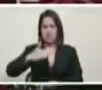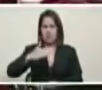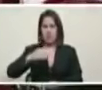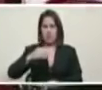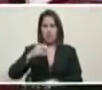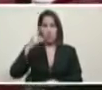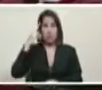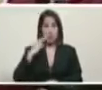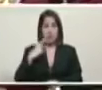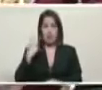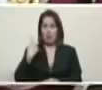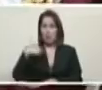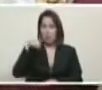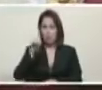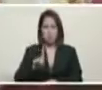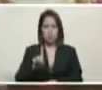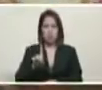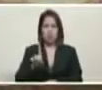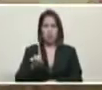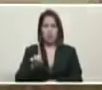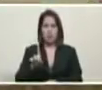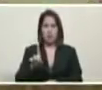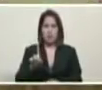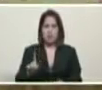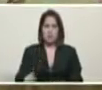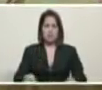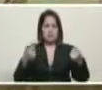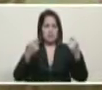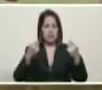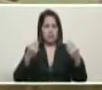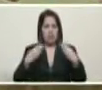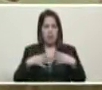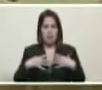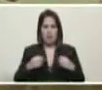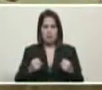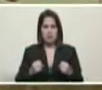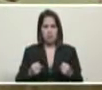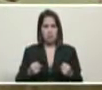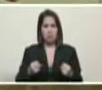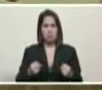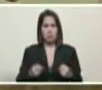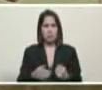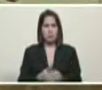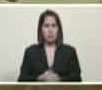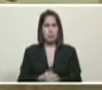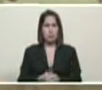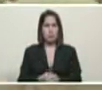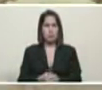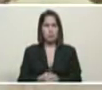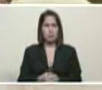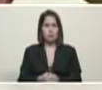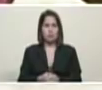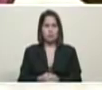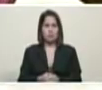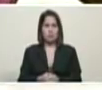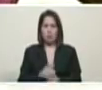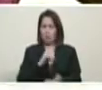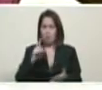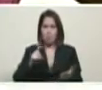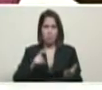es una sola. Recupérense de sus heridas físicas. Recupérense